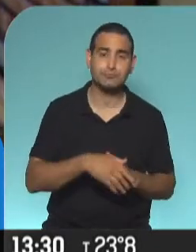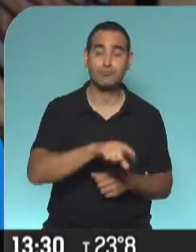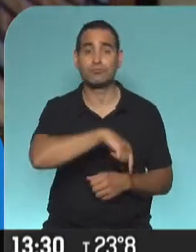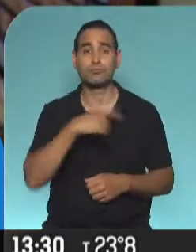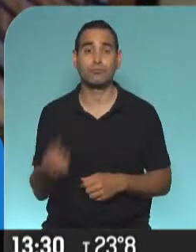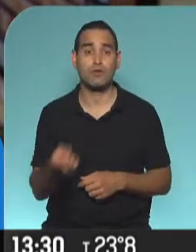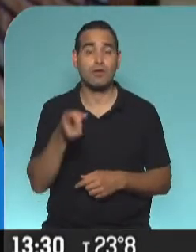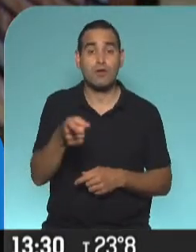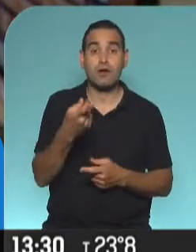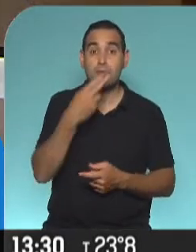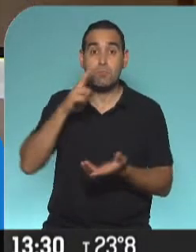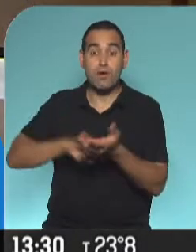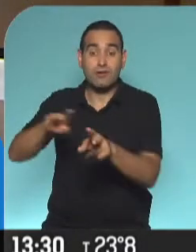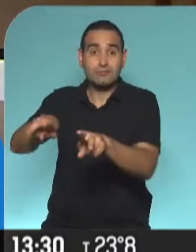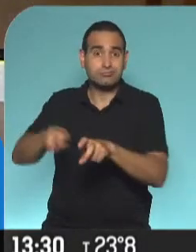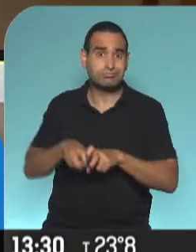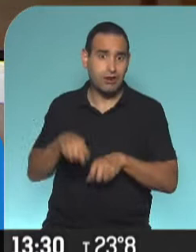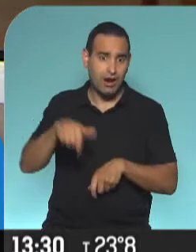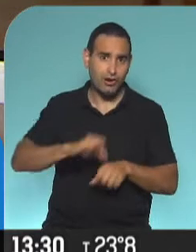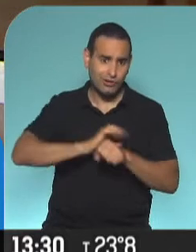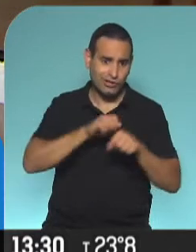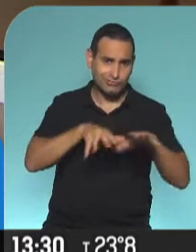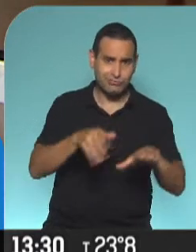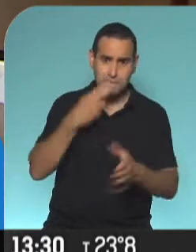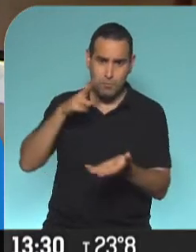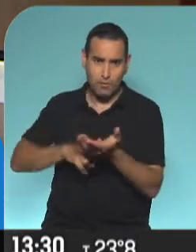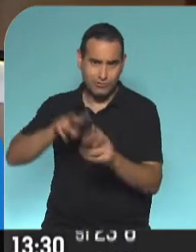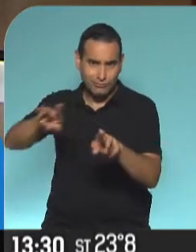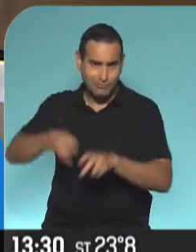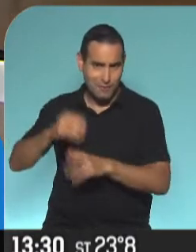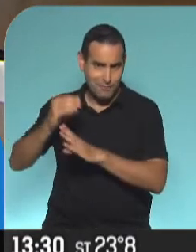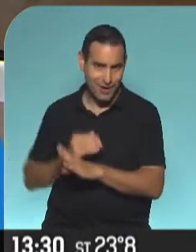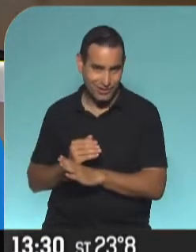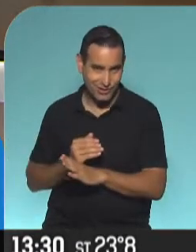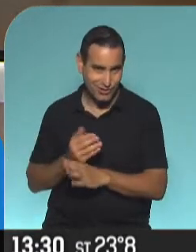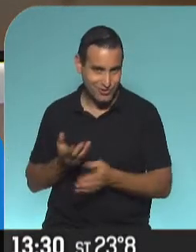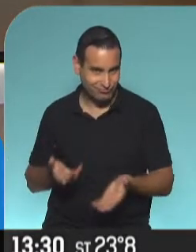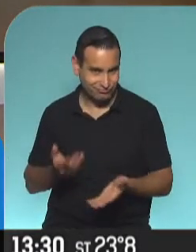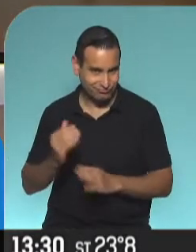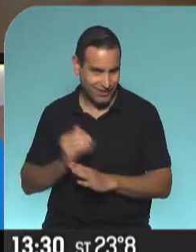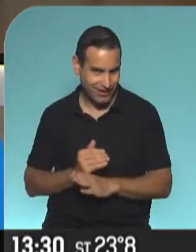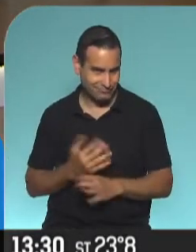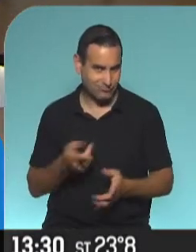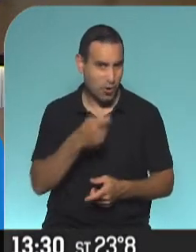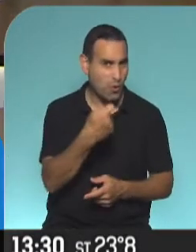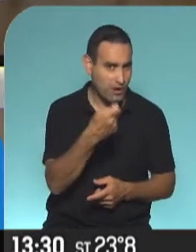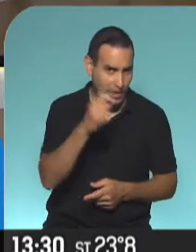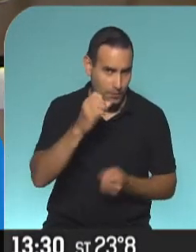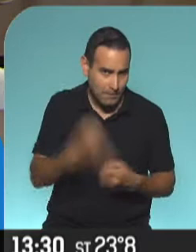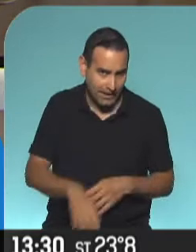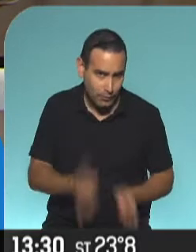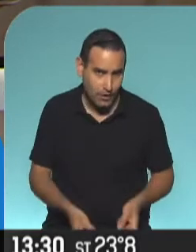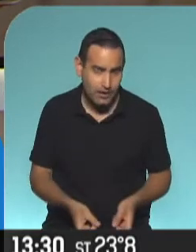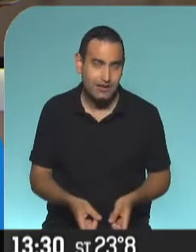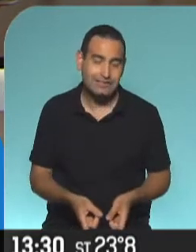Correcto. lado, una recaudación impositiva que en una situación de excepción como la pandemia también También, estaría a la baja. Por lo sí. tanto, el jubilado pierde igual.